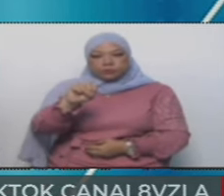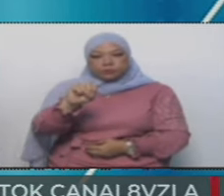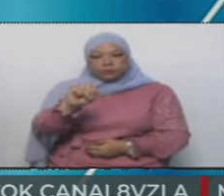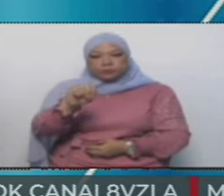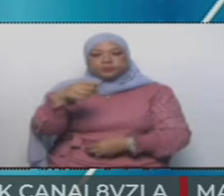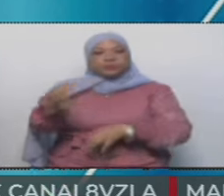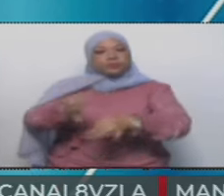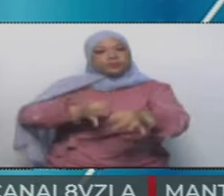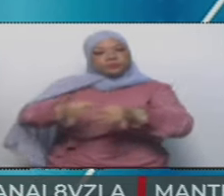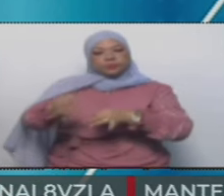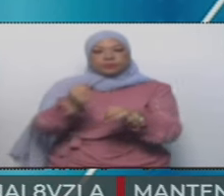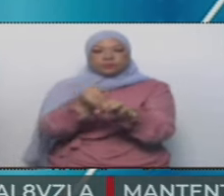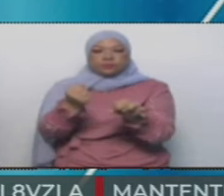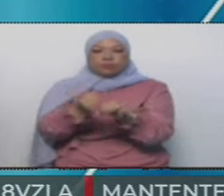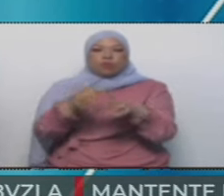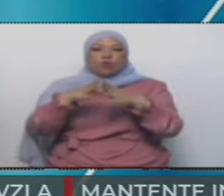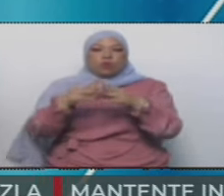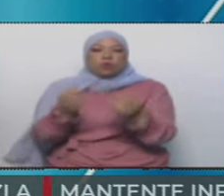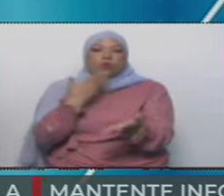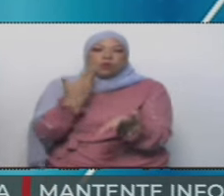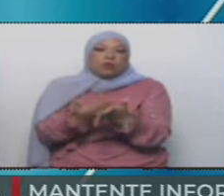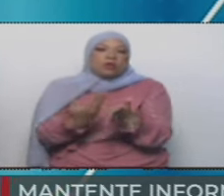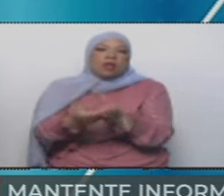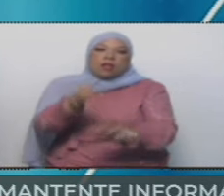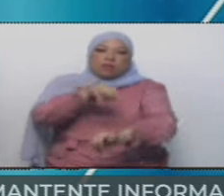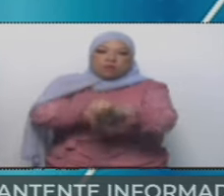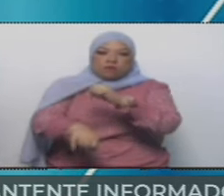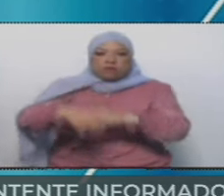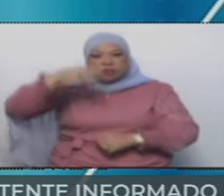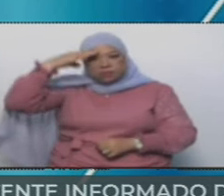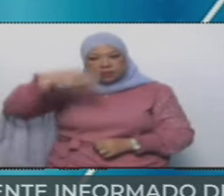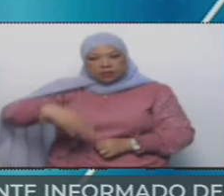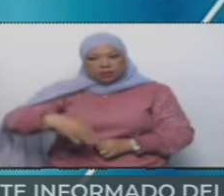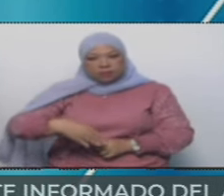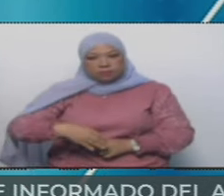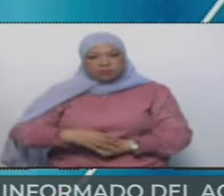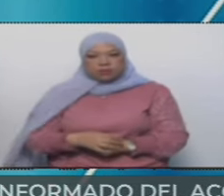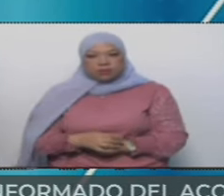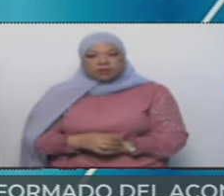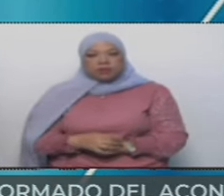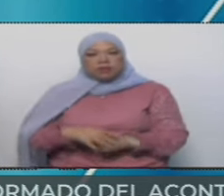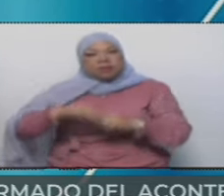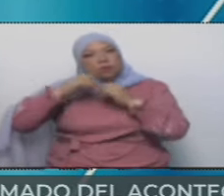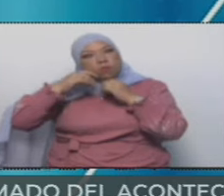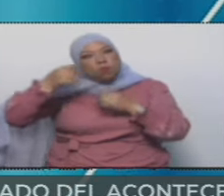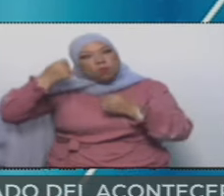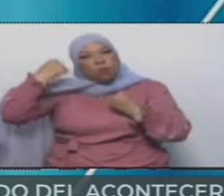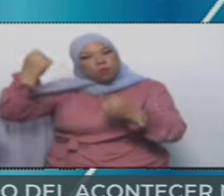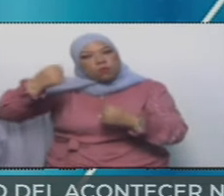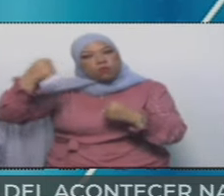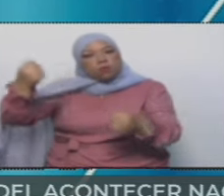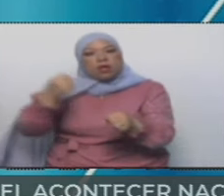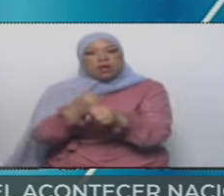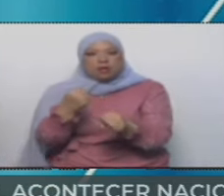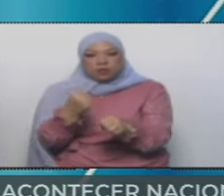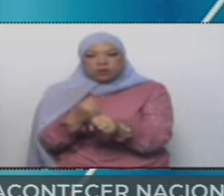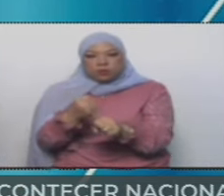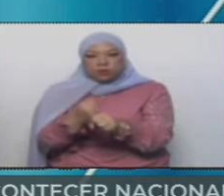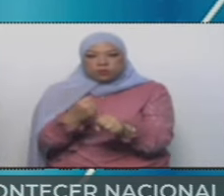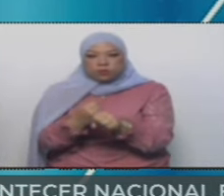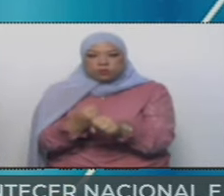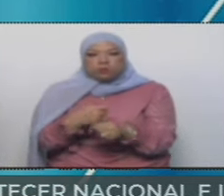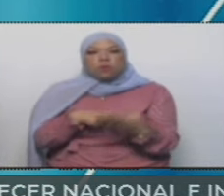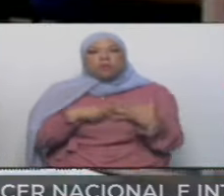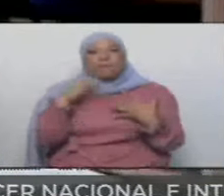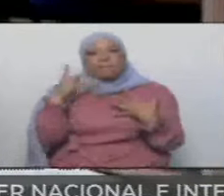afinando todos los planes de defensa militar, de lucha armada y no armada, del